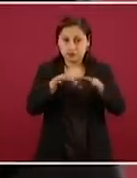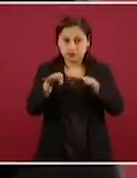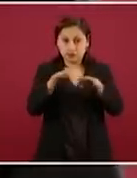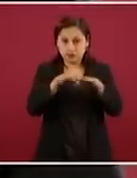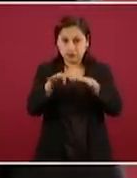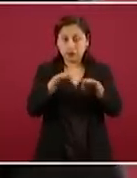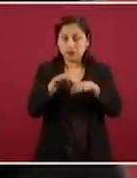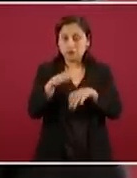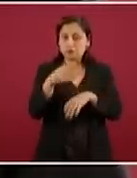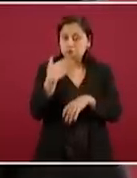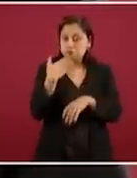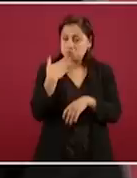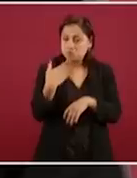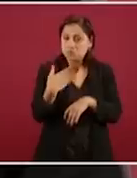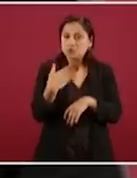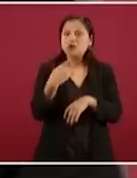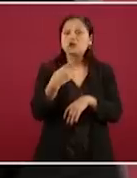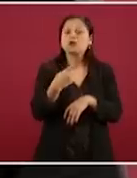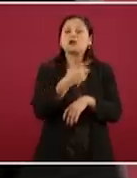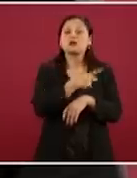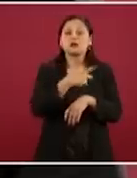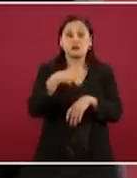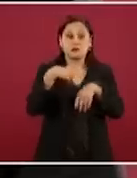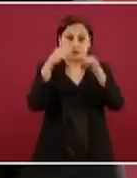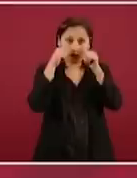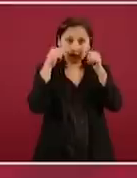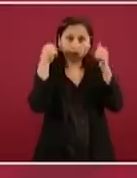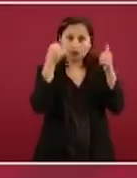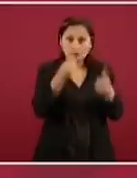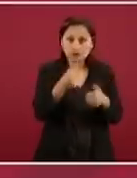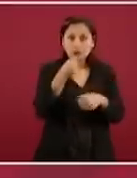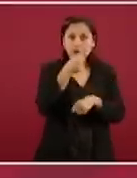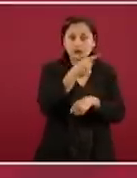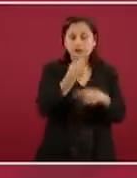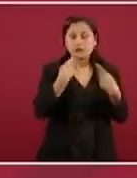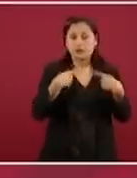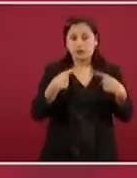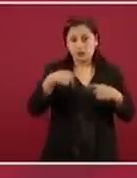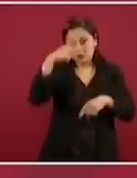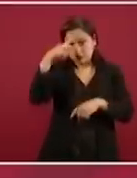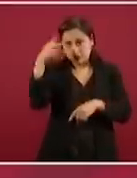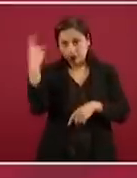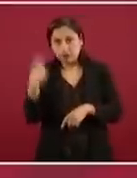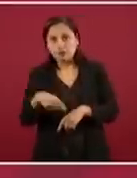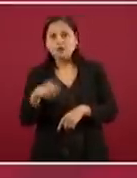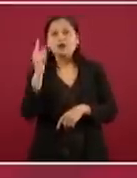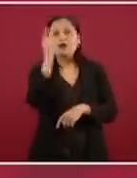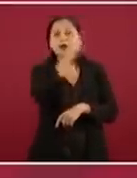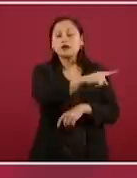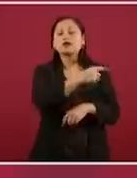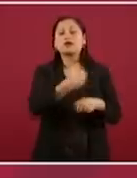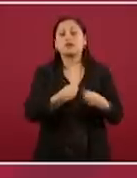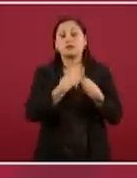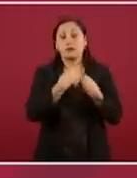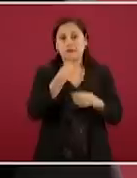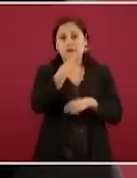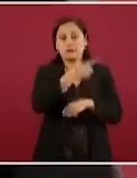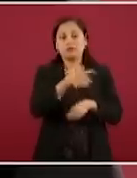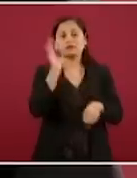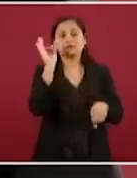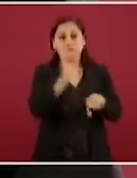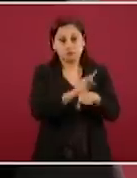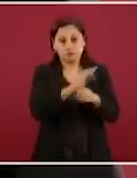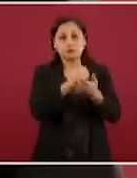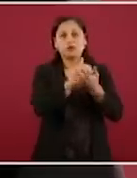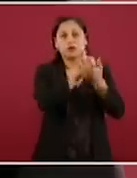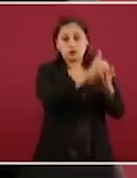necesario y se atienda a los paisanos, que se les proteja, que se les ayude